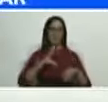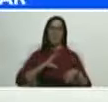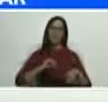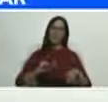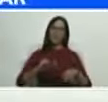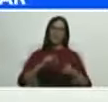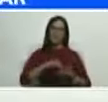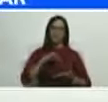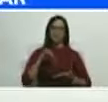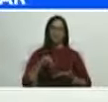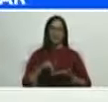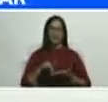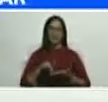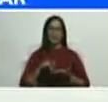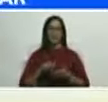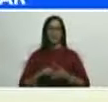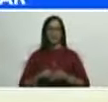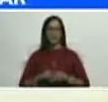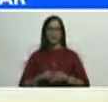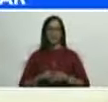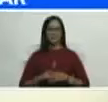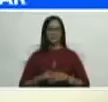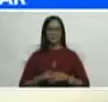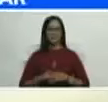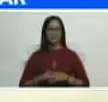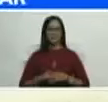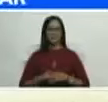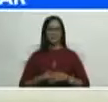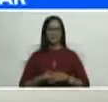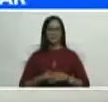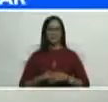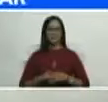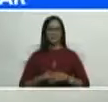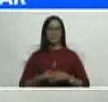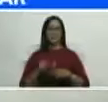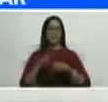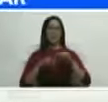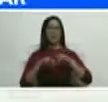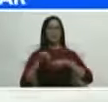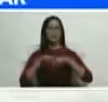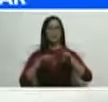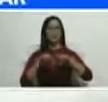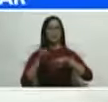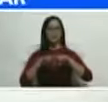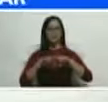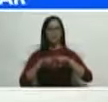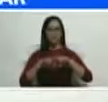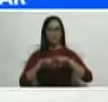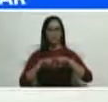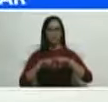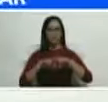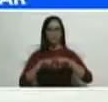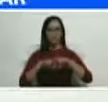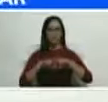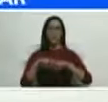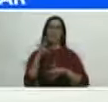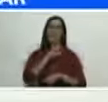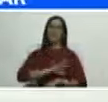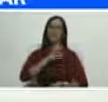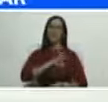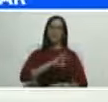nacional de la Independencia y la soberanía nacional y de la construcción de producción del